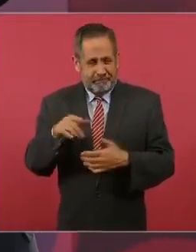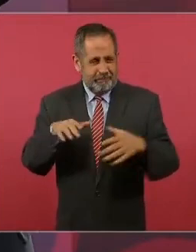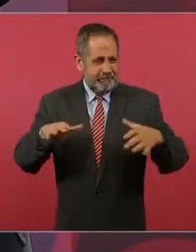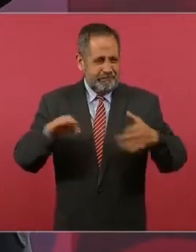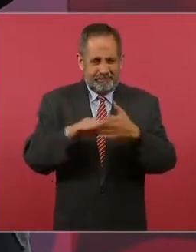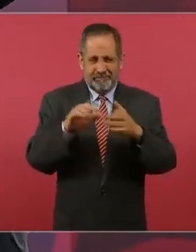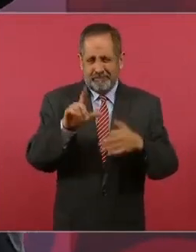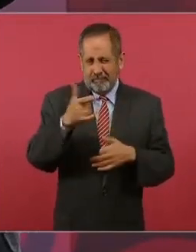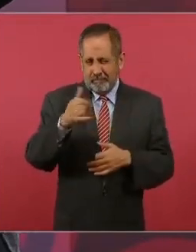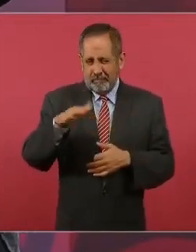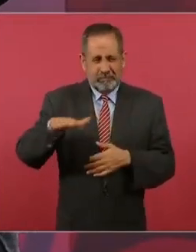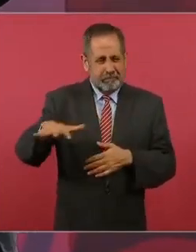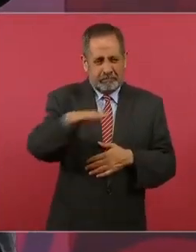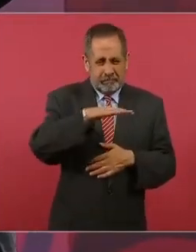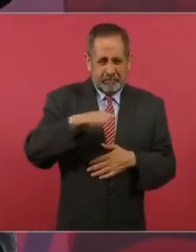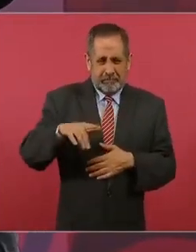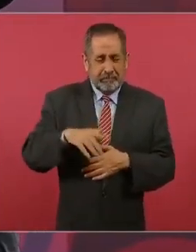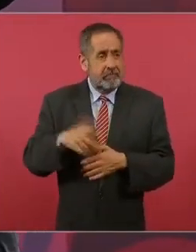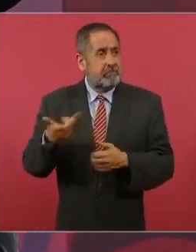enorme.